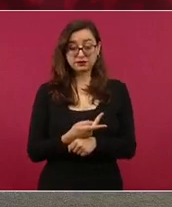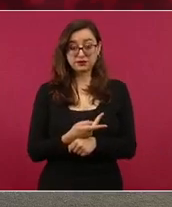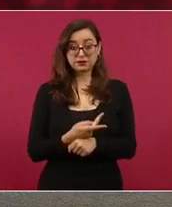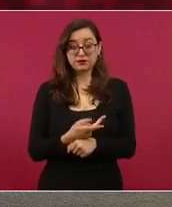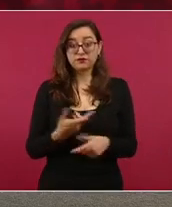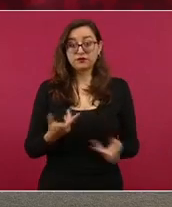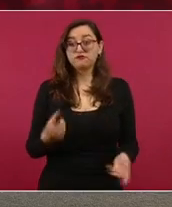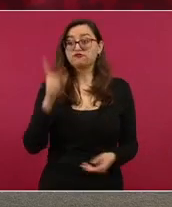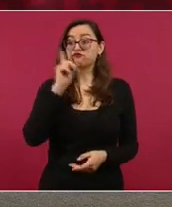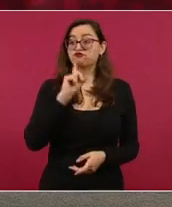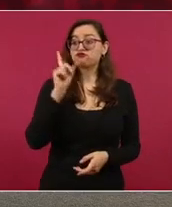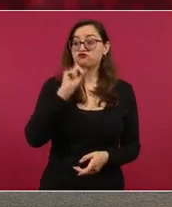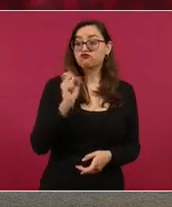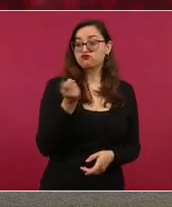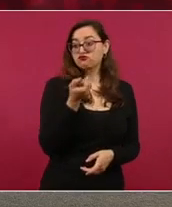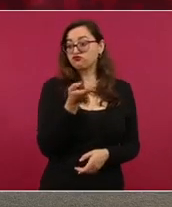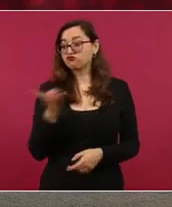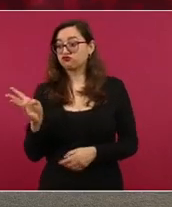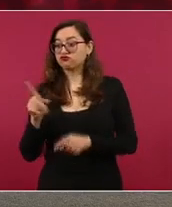pues no tienen los mismos